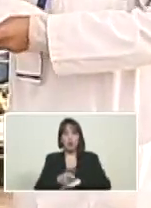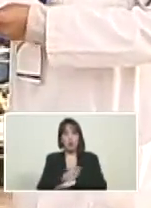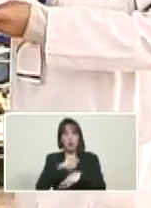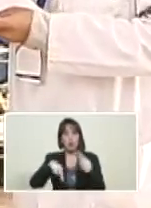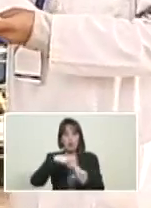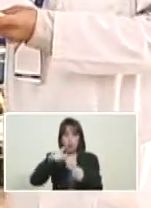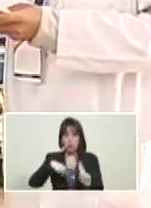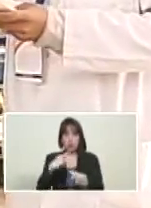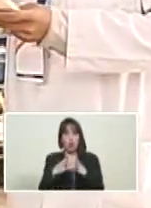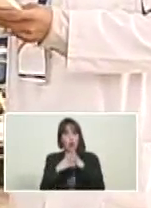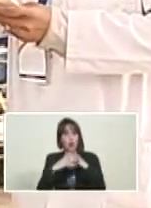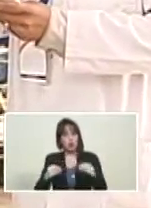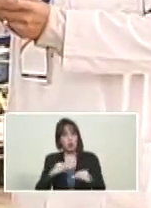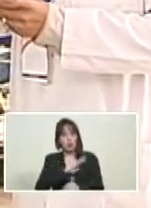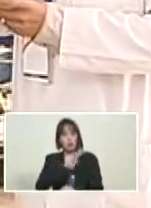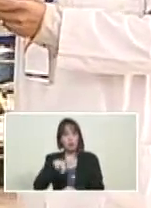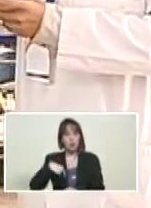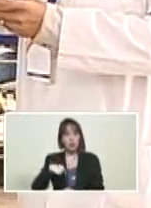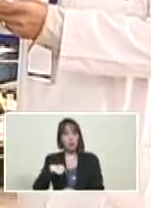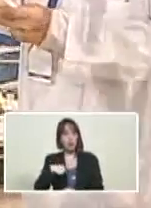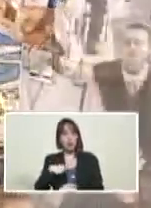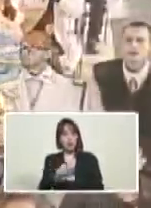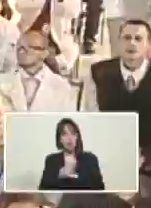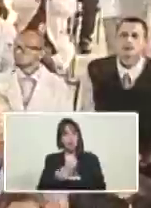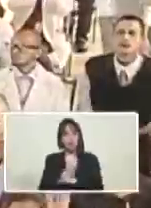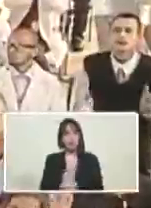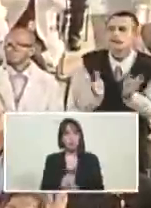revolucionario, es decir, de nuestro gobierno.